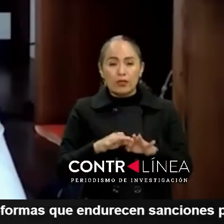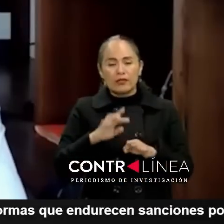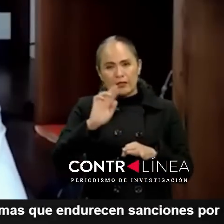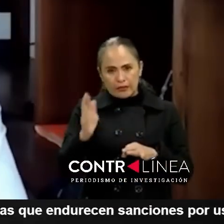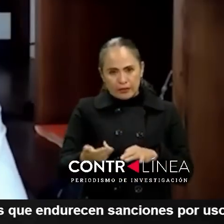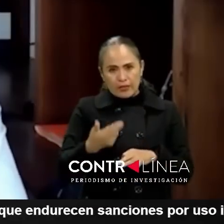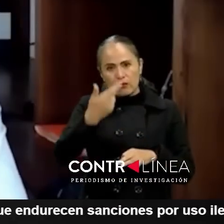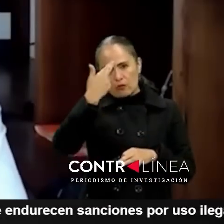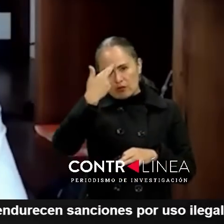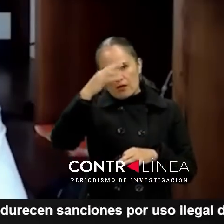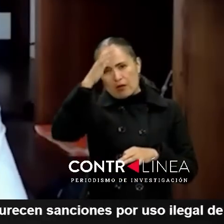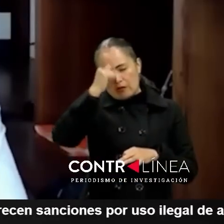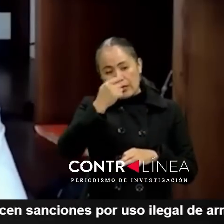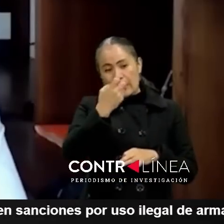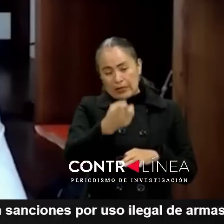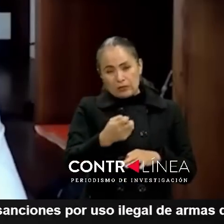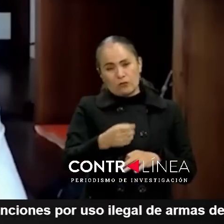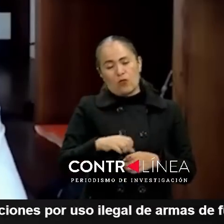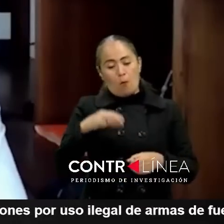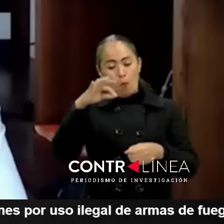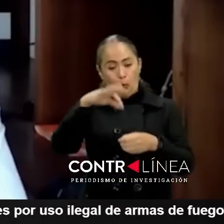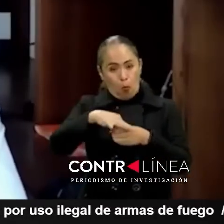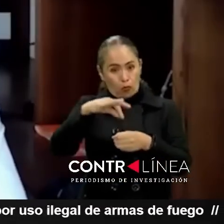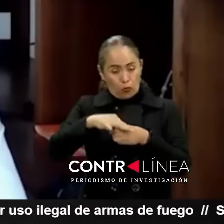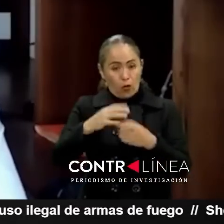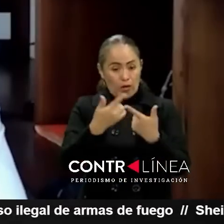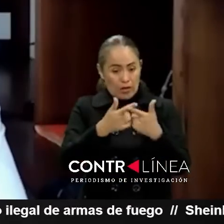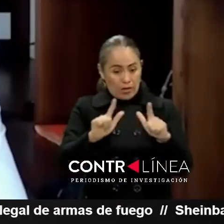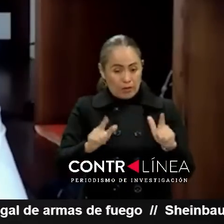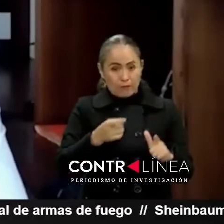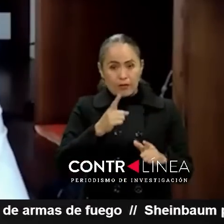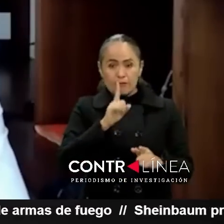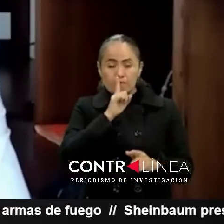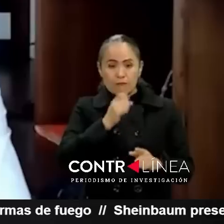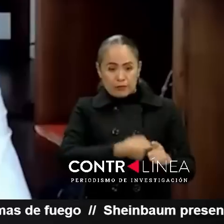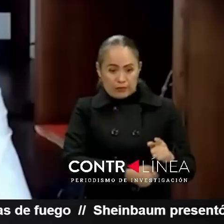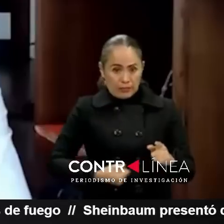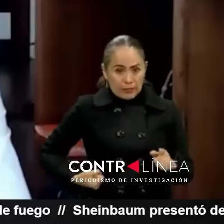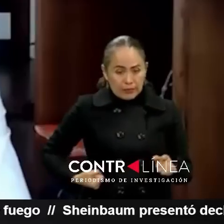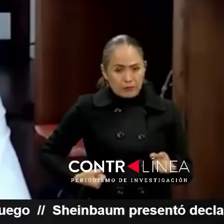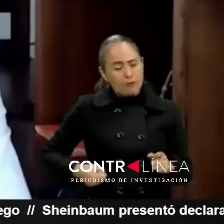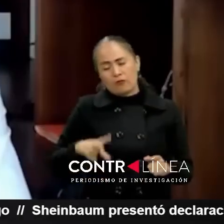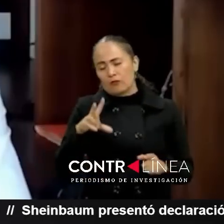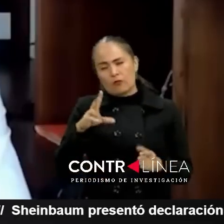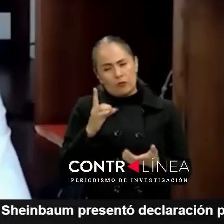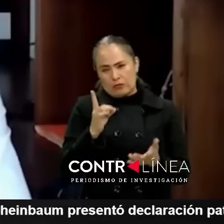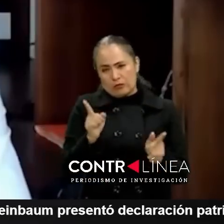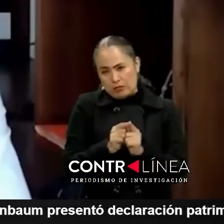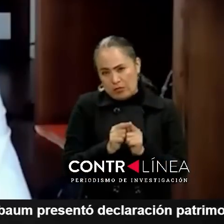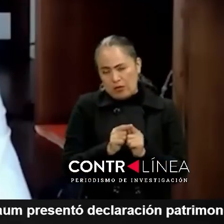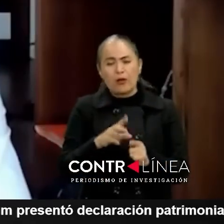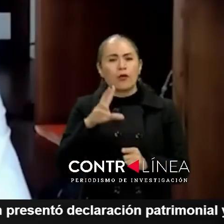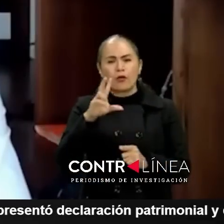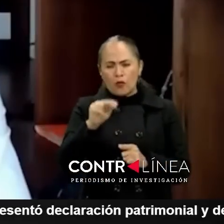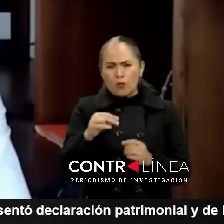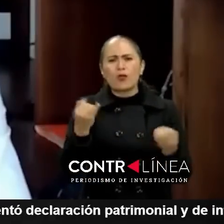no solamente debe ser libre y secreto, sino también auténtico. Esto implica que debe